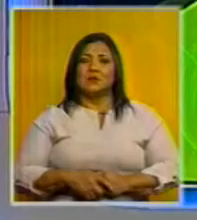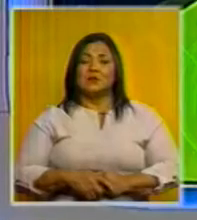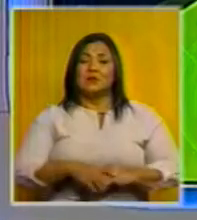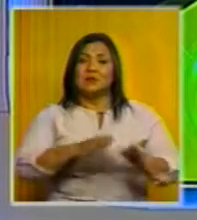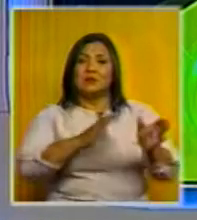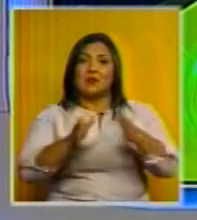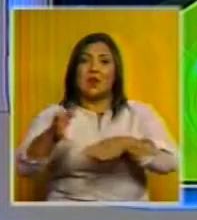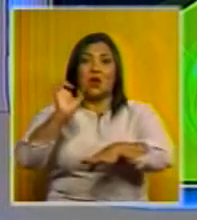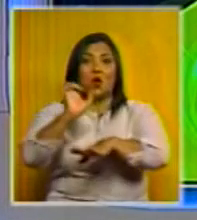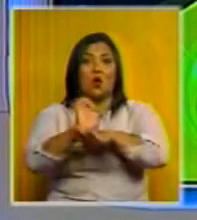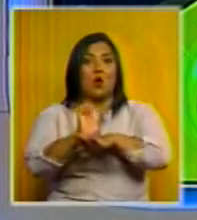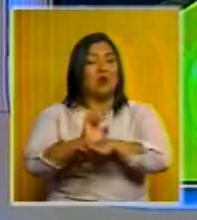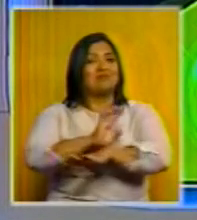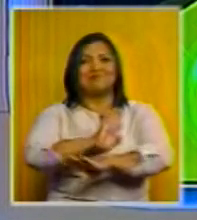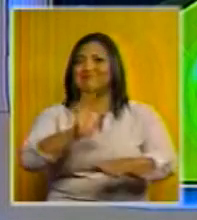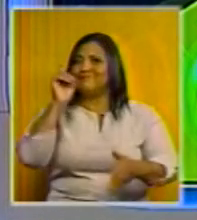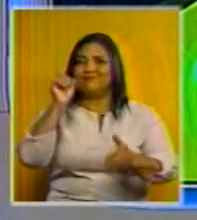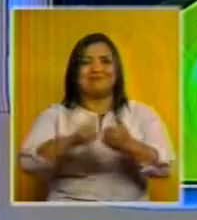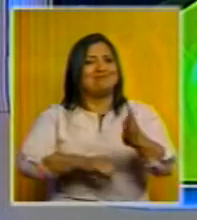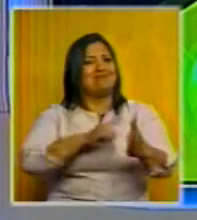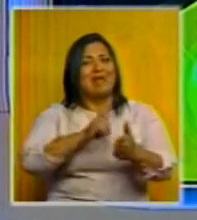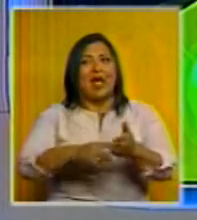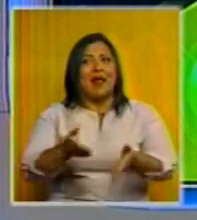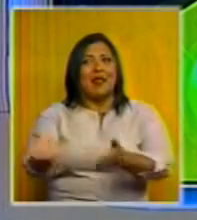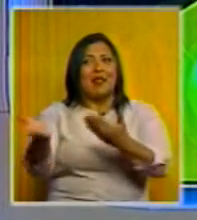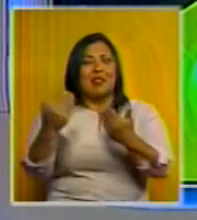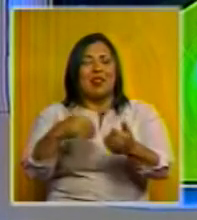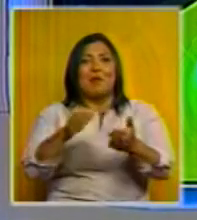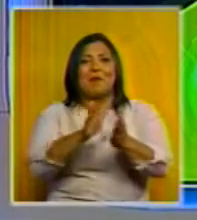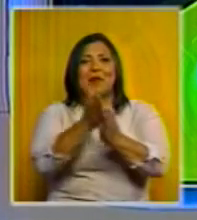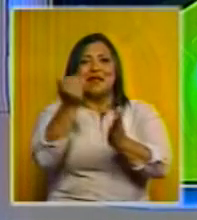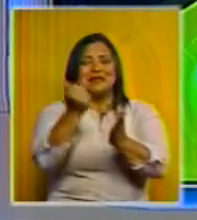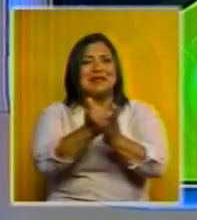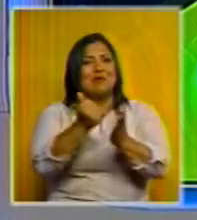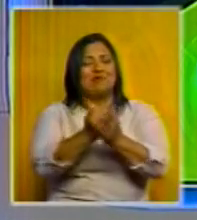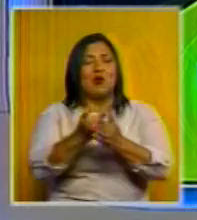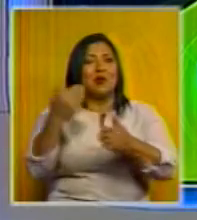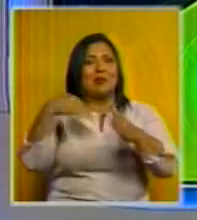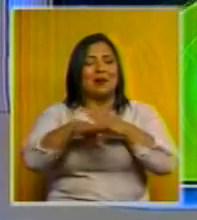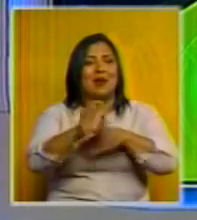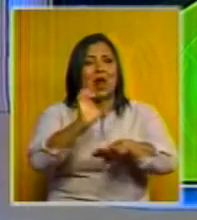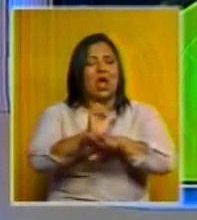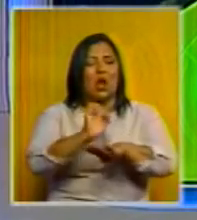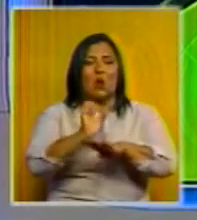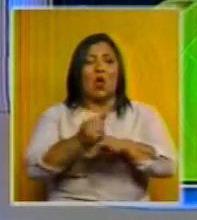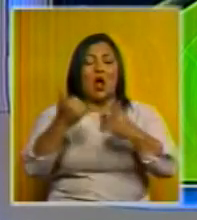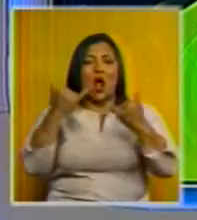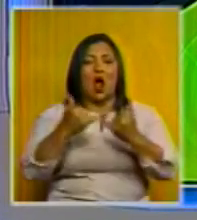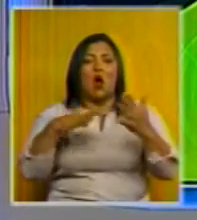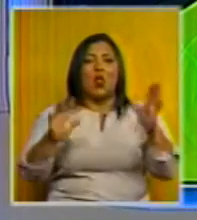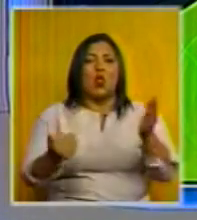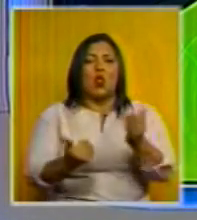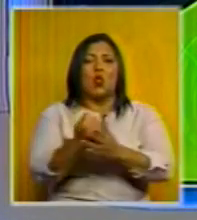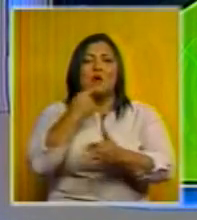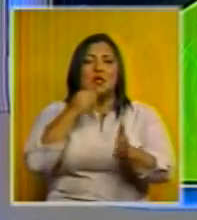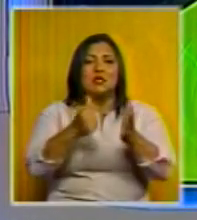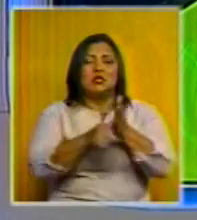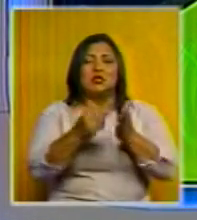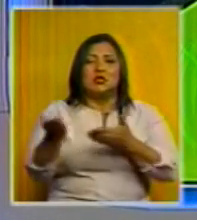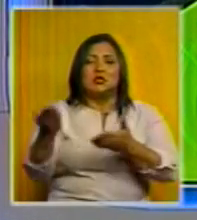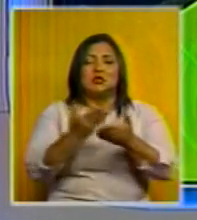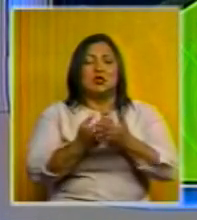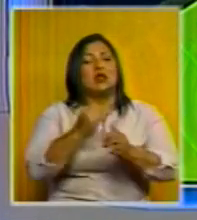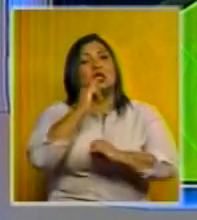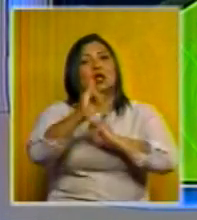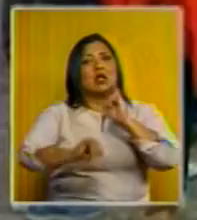Ecuador ya no exigirá pasaporte a venezolanos para ingresar, sino una cédula certificada por un organismo regional o internacional.